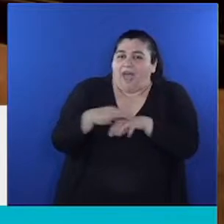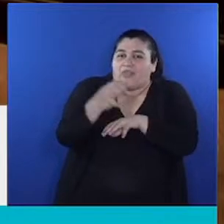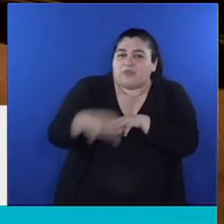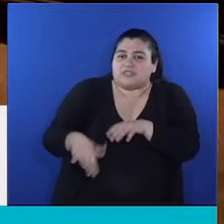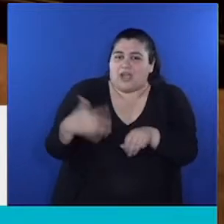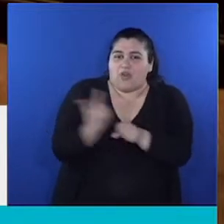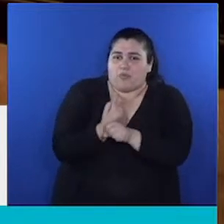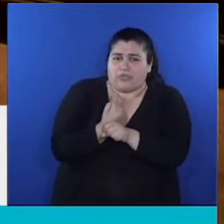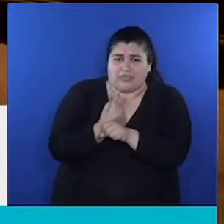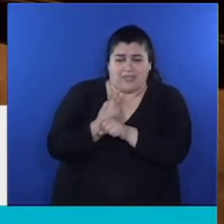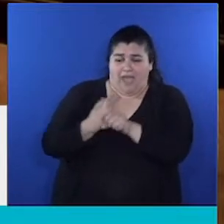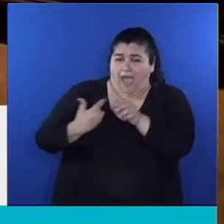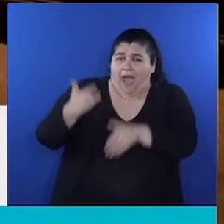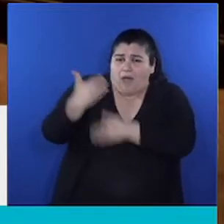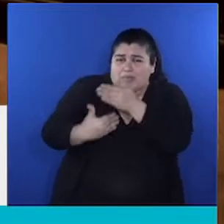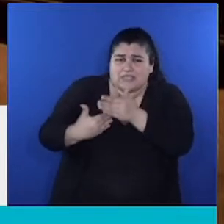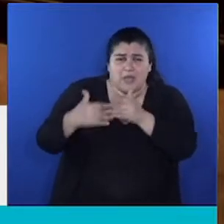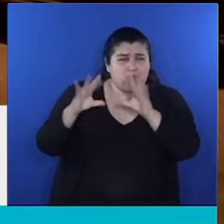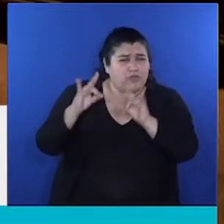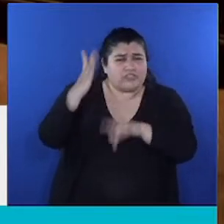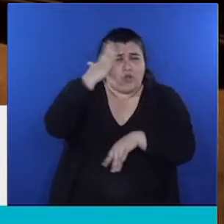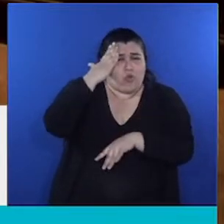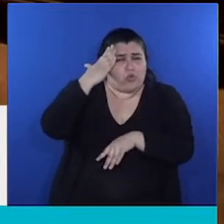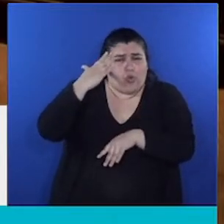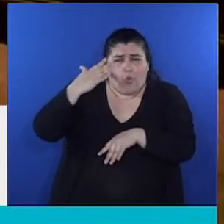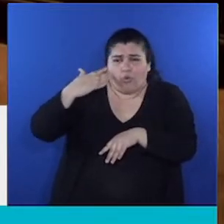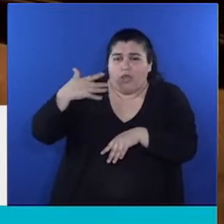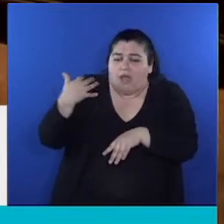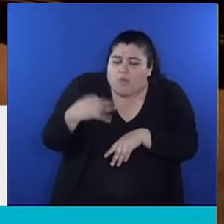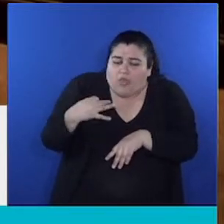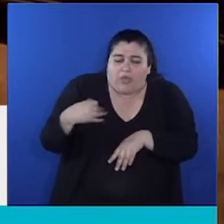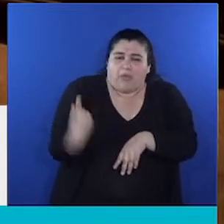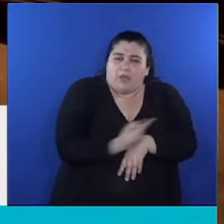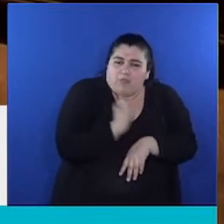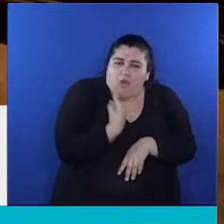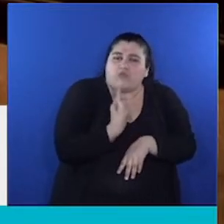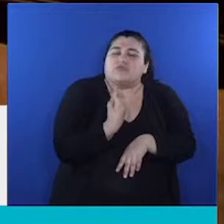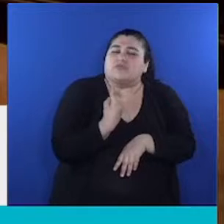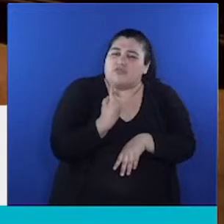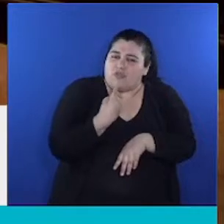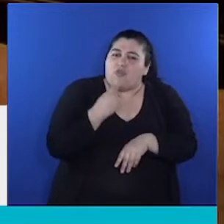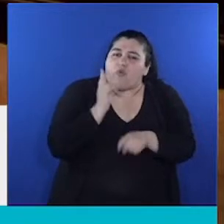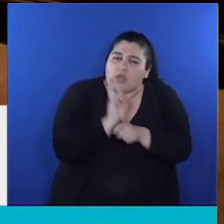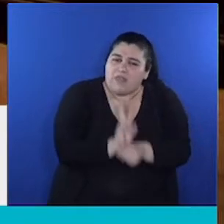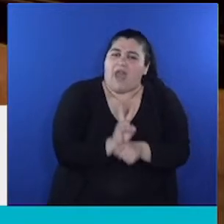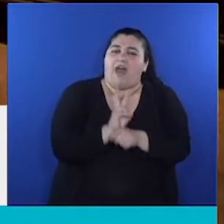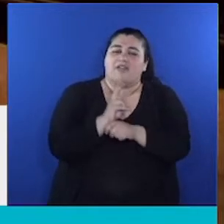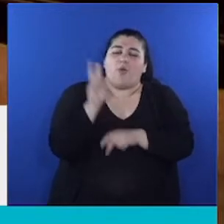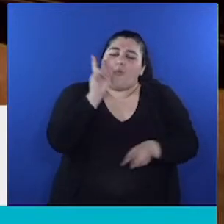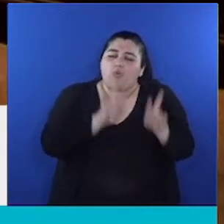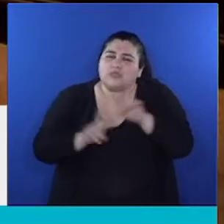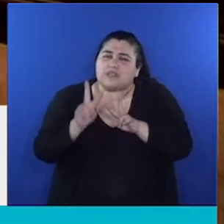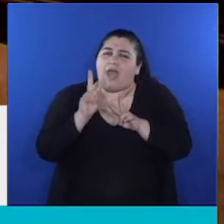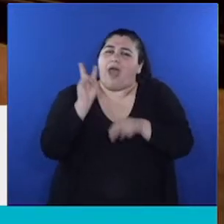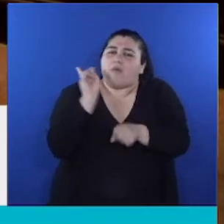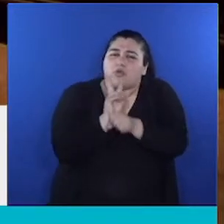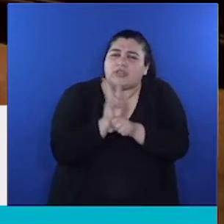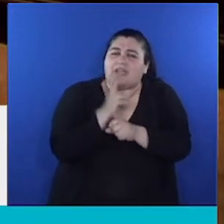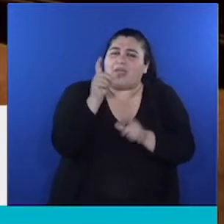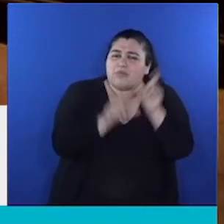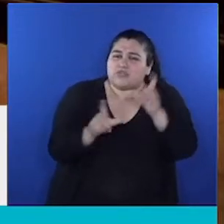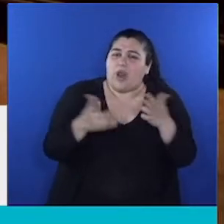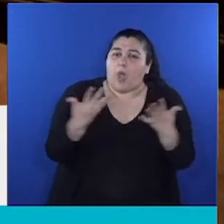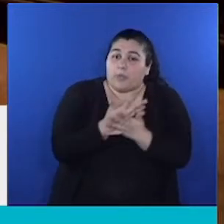culturas, en la humanidad, pero tenemos que cuidarlo, tenemos que encontrar los puntos de consenso para proteger a las víctimas y a aquellos que